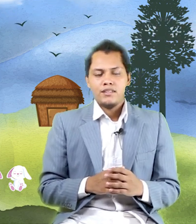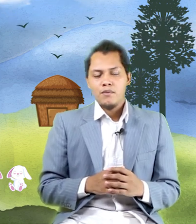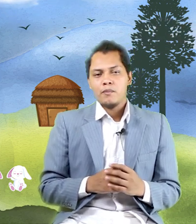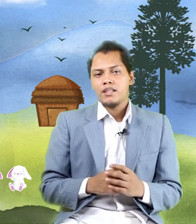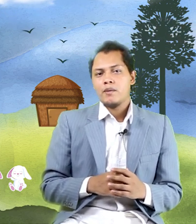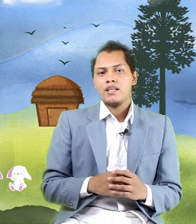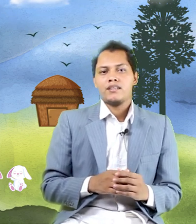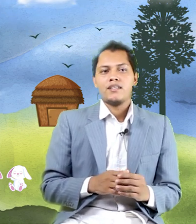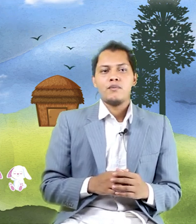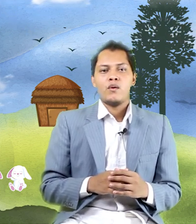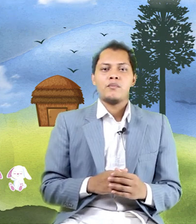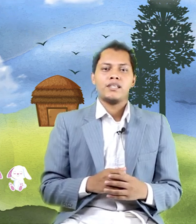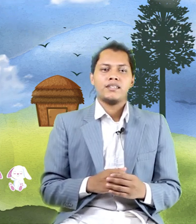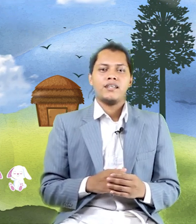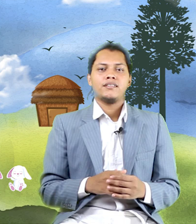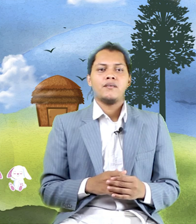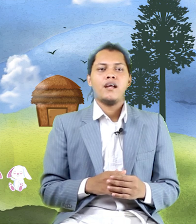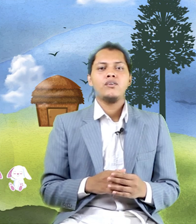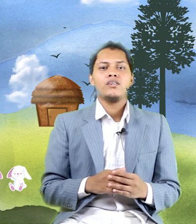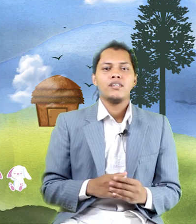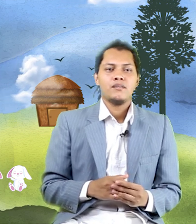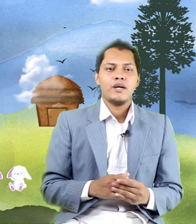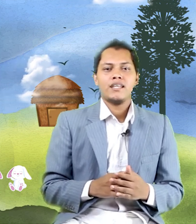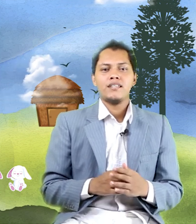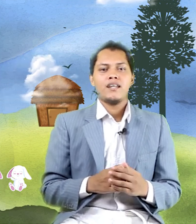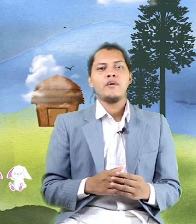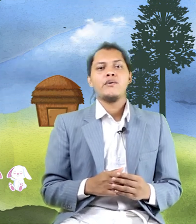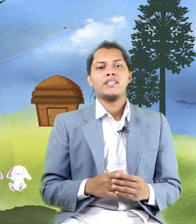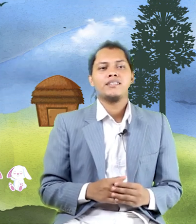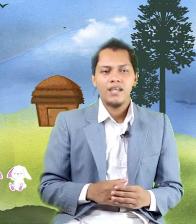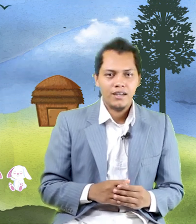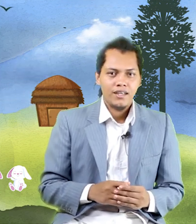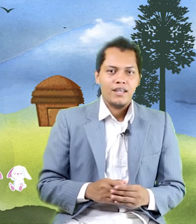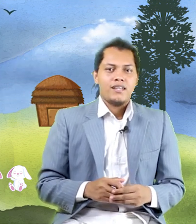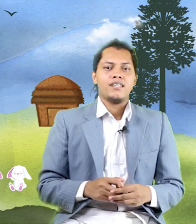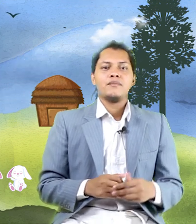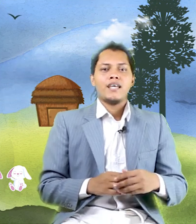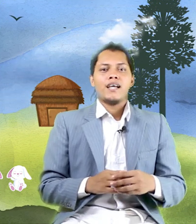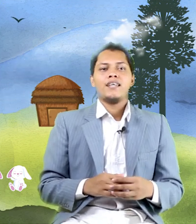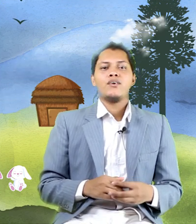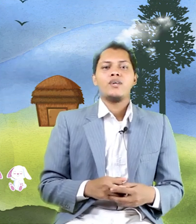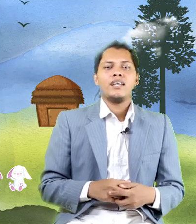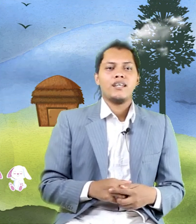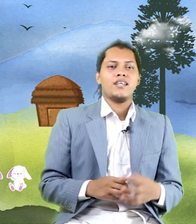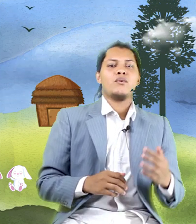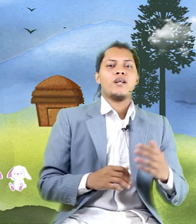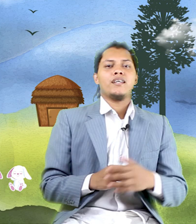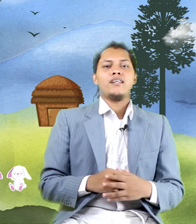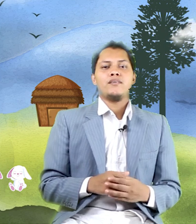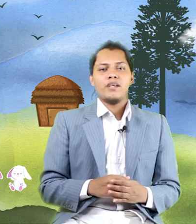Bara tahti tiba kata mairin nani mawan balantan ante alu mairin nani mai wisat nah lime ka yang ulai